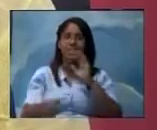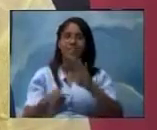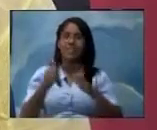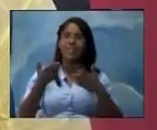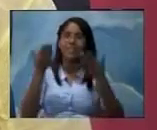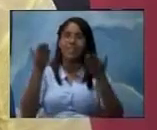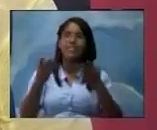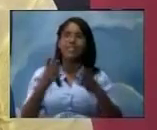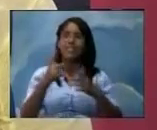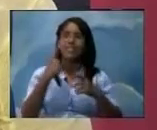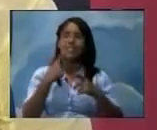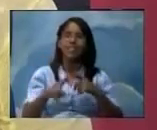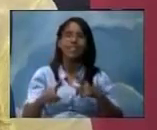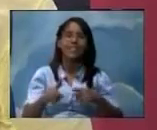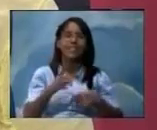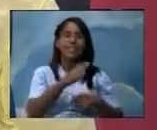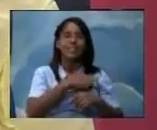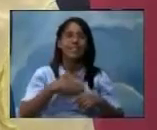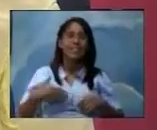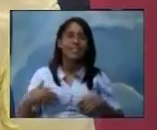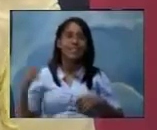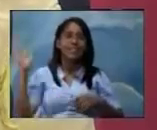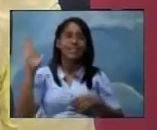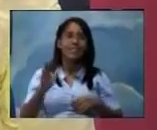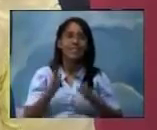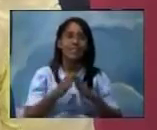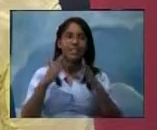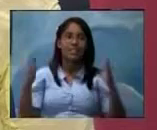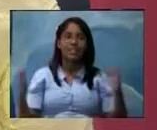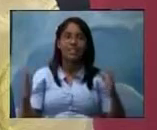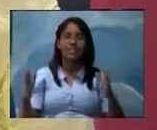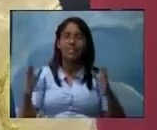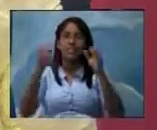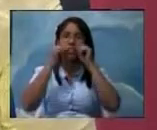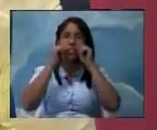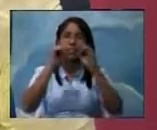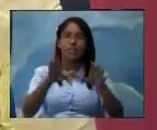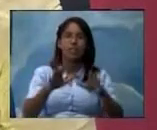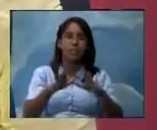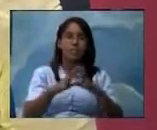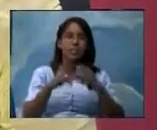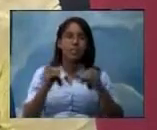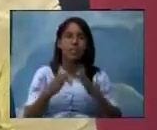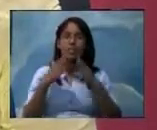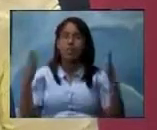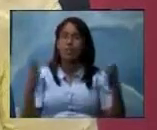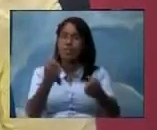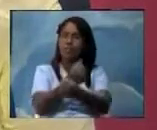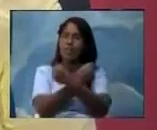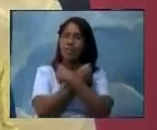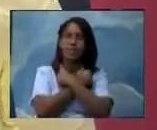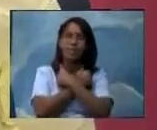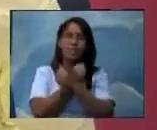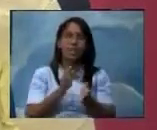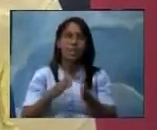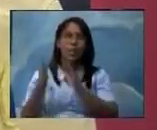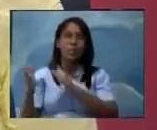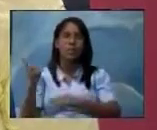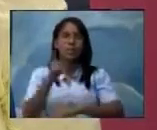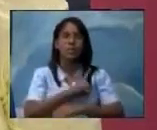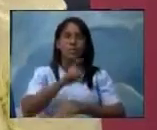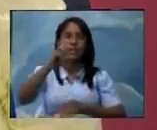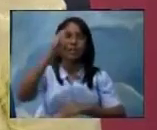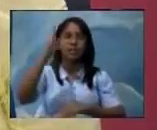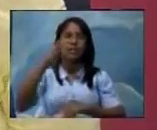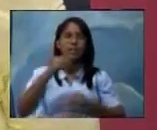es más alta, pero les traigo un gran shalom, un gran abrazo de parte